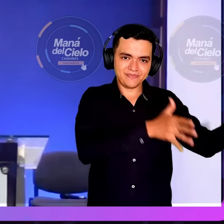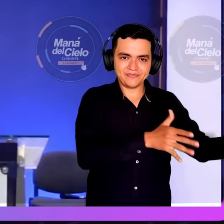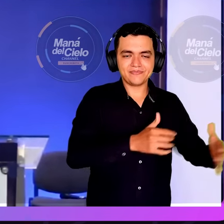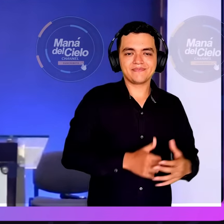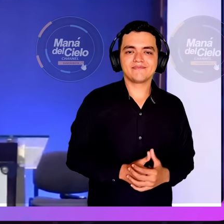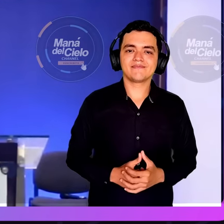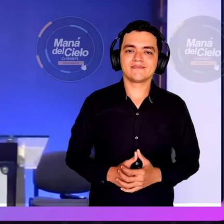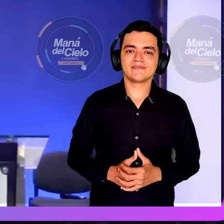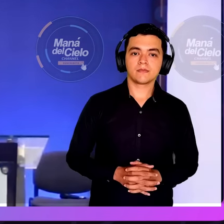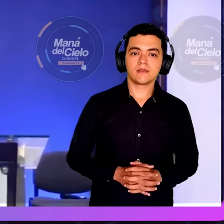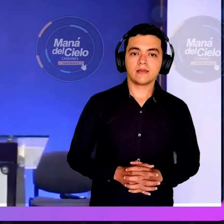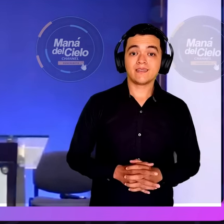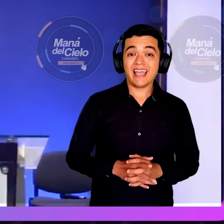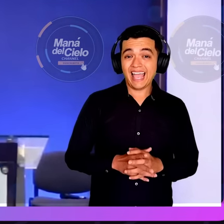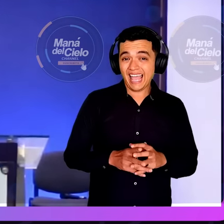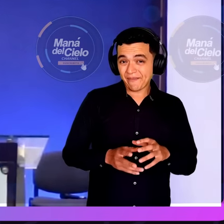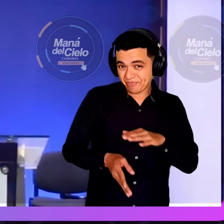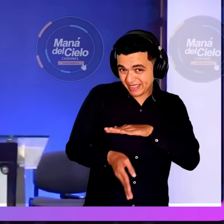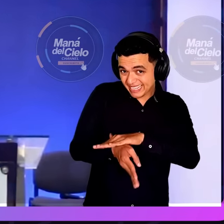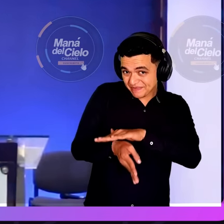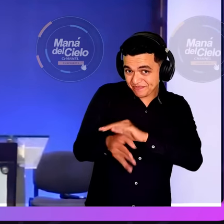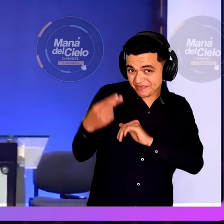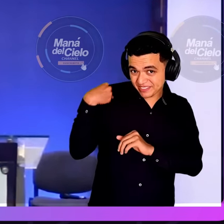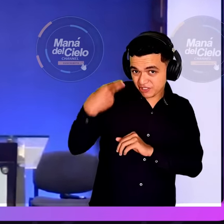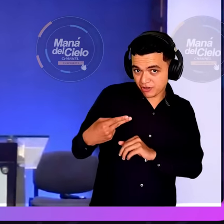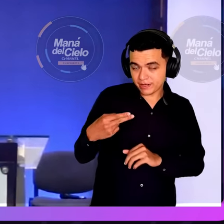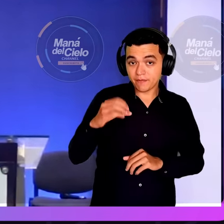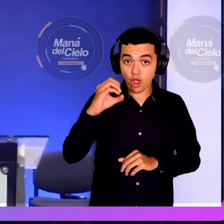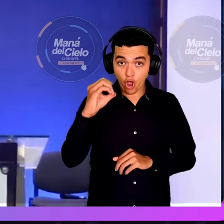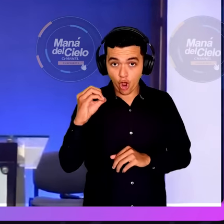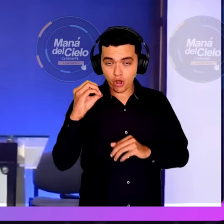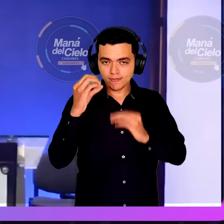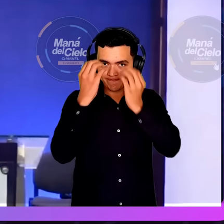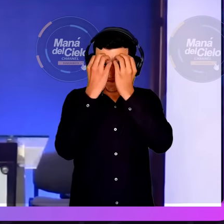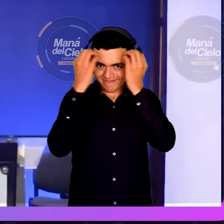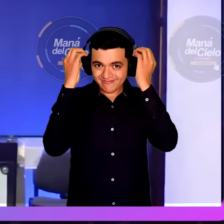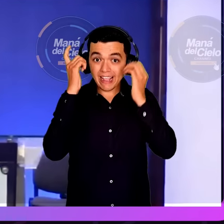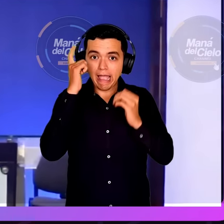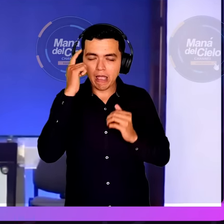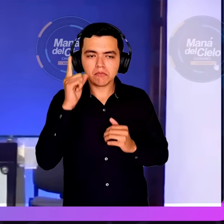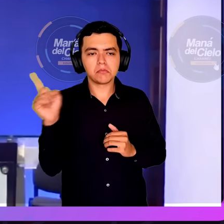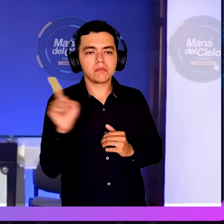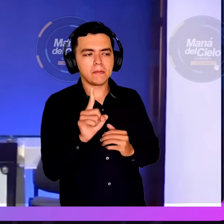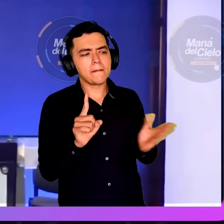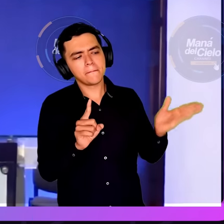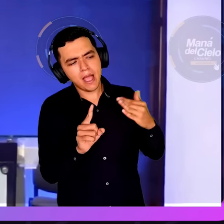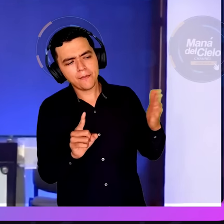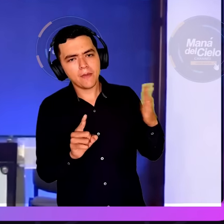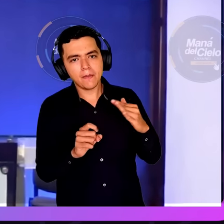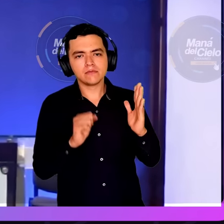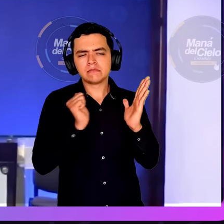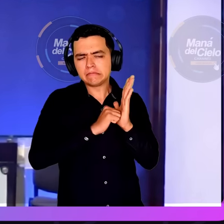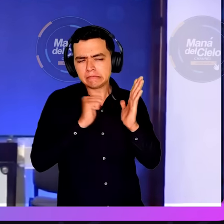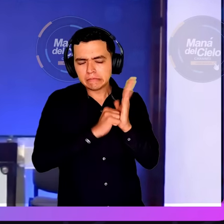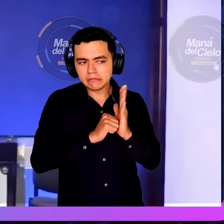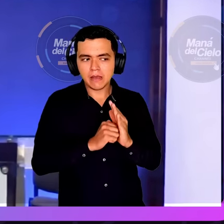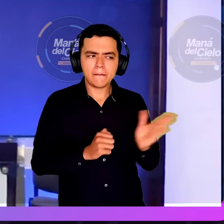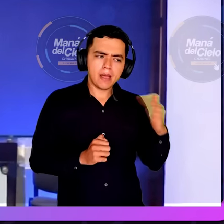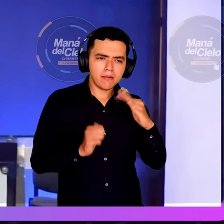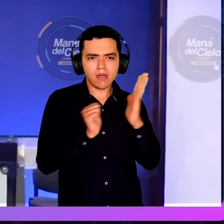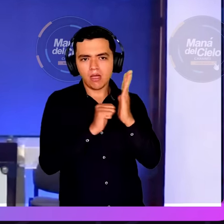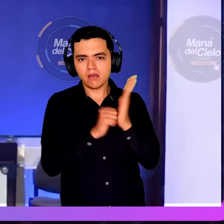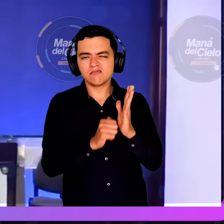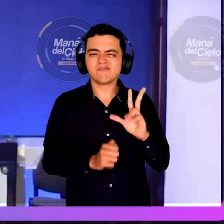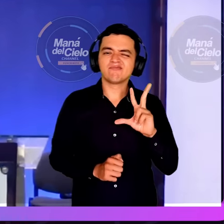lo que tenemos que buscar es agradar a Dios antes que a los hombres. Sí, es que la Biblia dice, hubo un hombre que dijo,